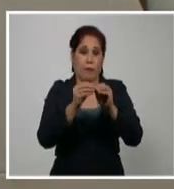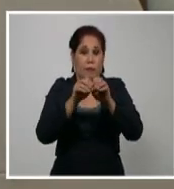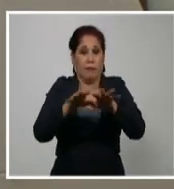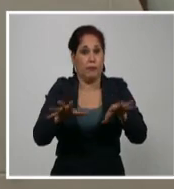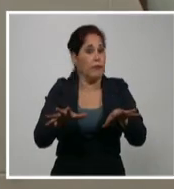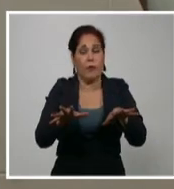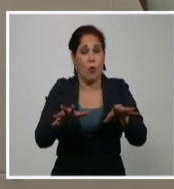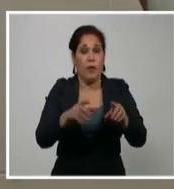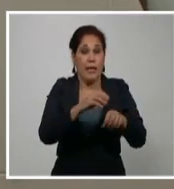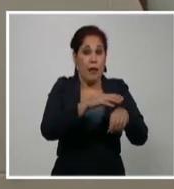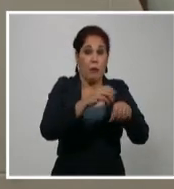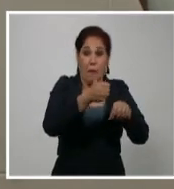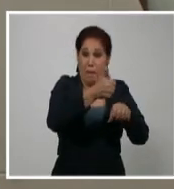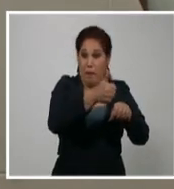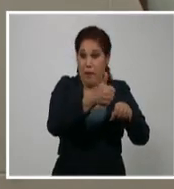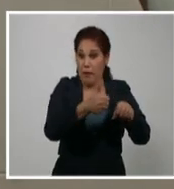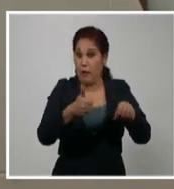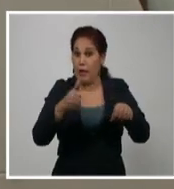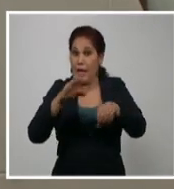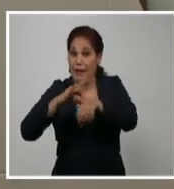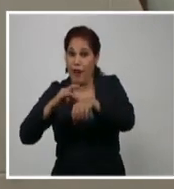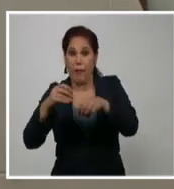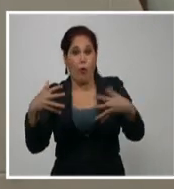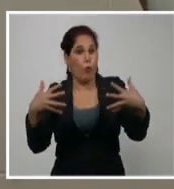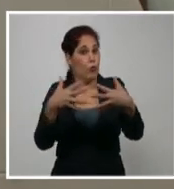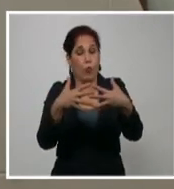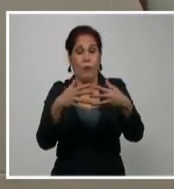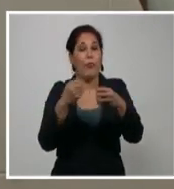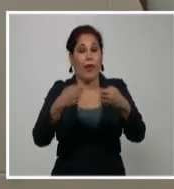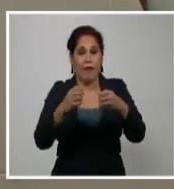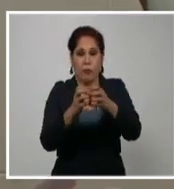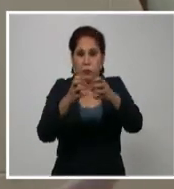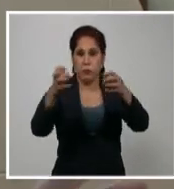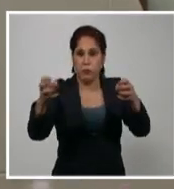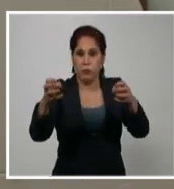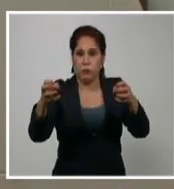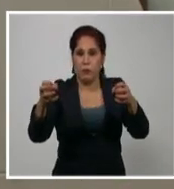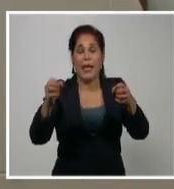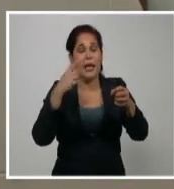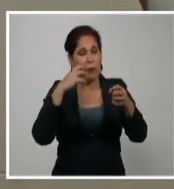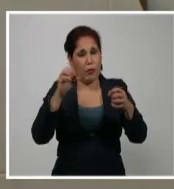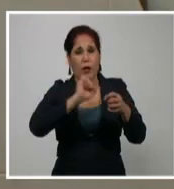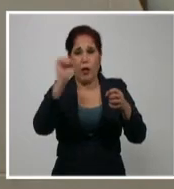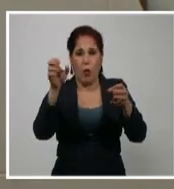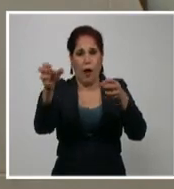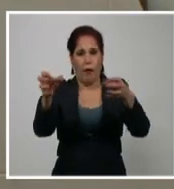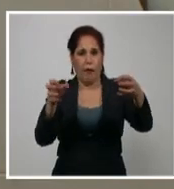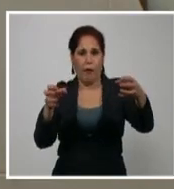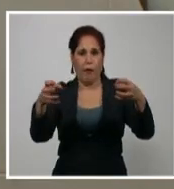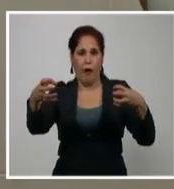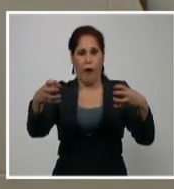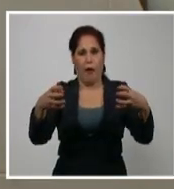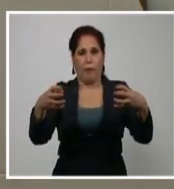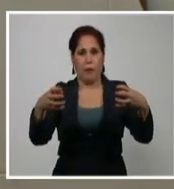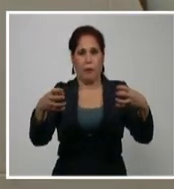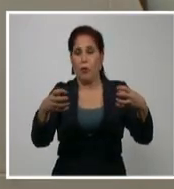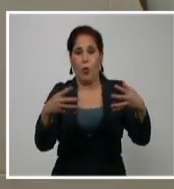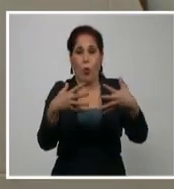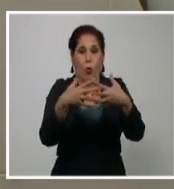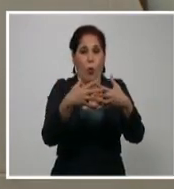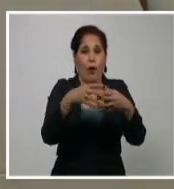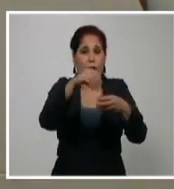las personas que tienen la enfermedad. Es la única forma de poder. Y esto se logra, bueno, aplicando las medidas epidemiológicas